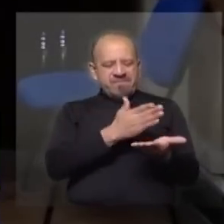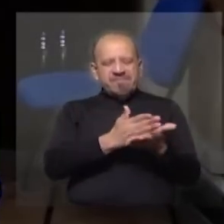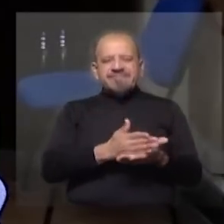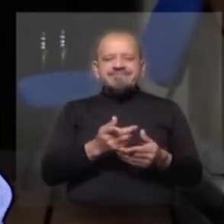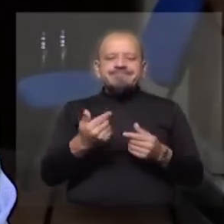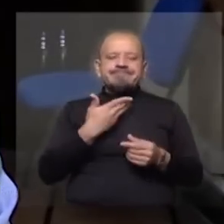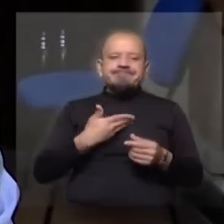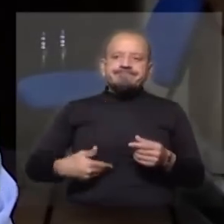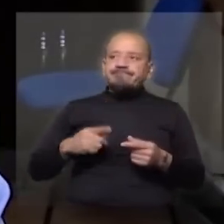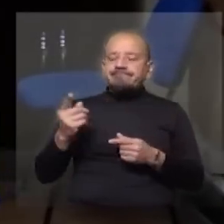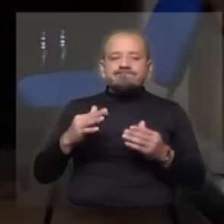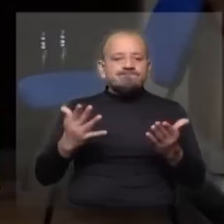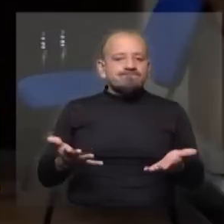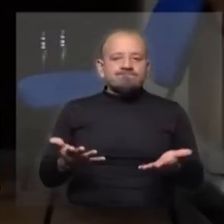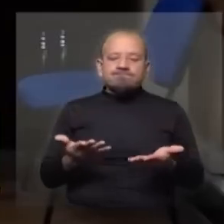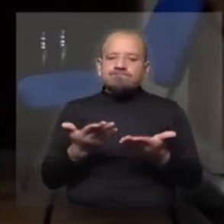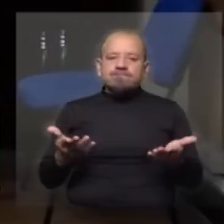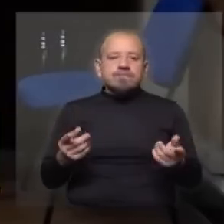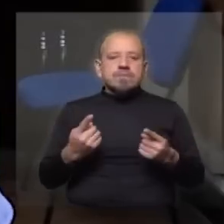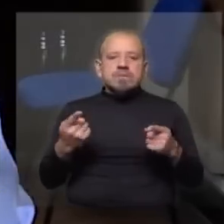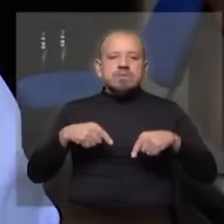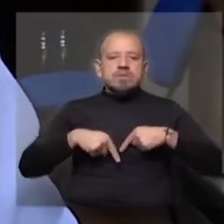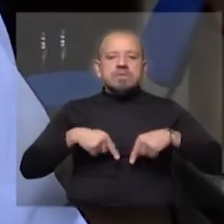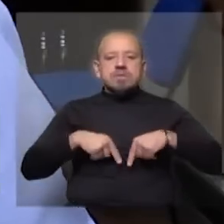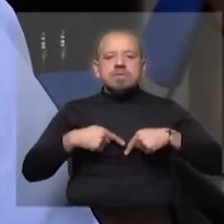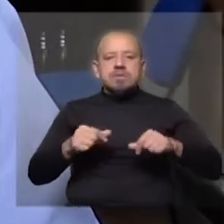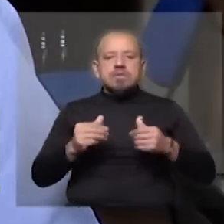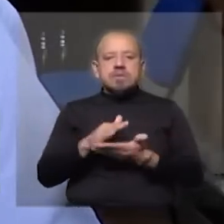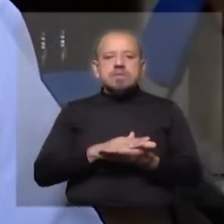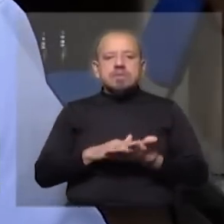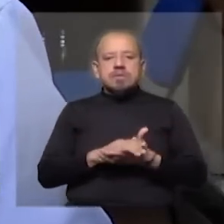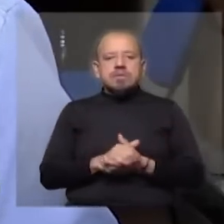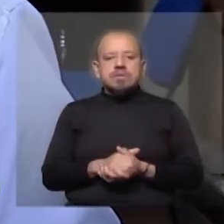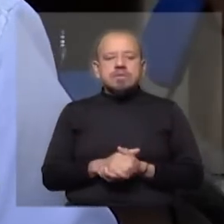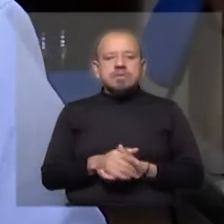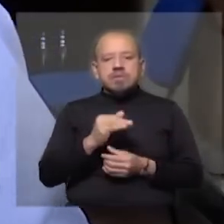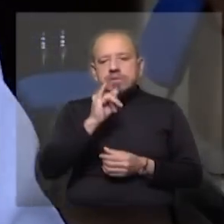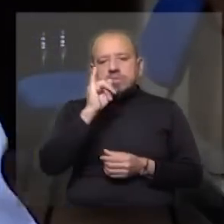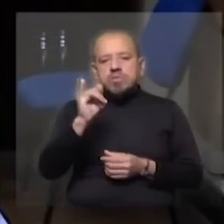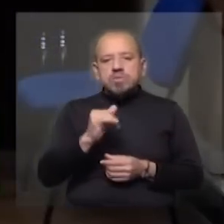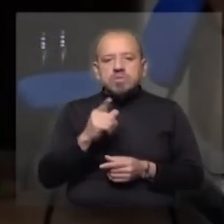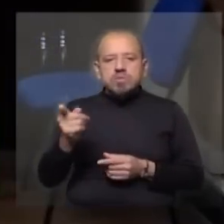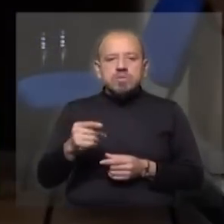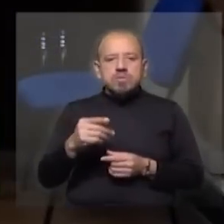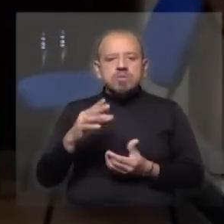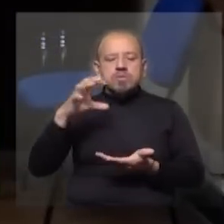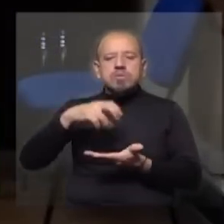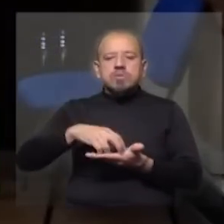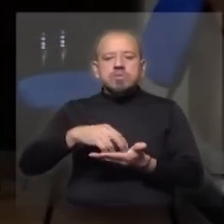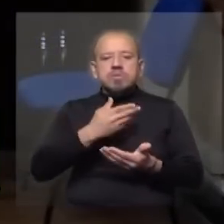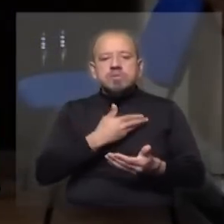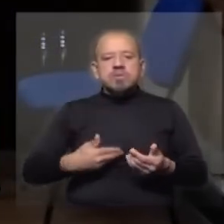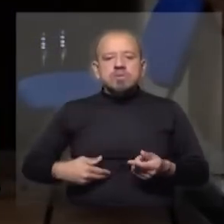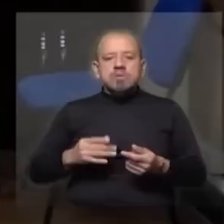lamentablemente no quiere sentarse con las intendencias a dialogar denunció que no era recibido en la torre ejecutiva que había como